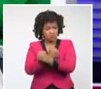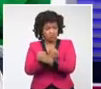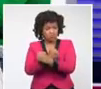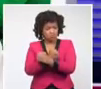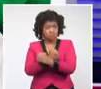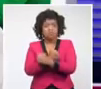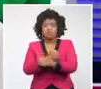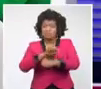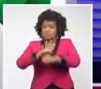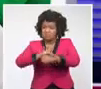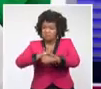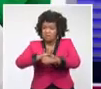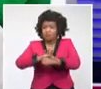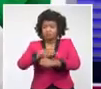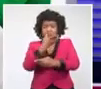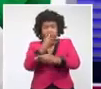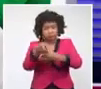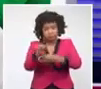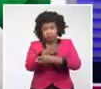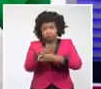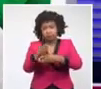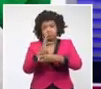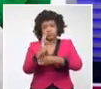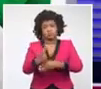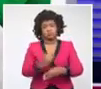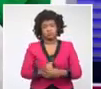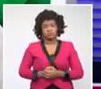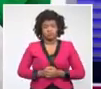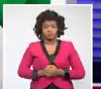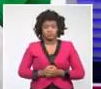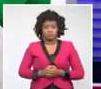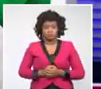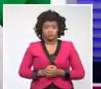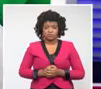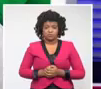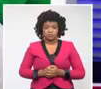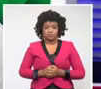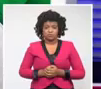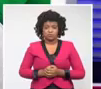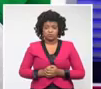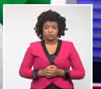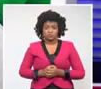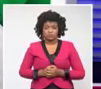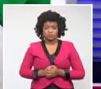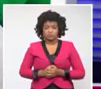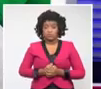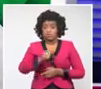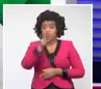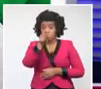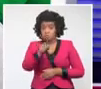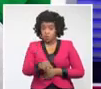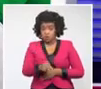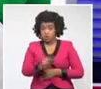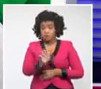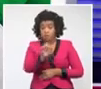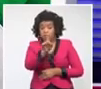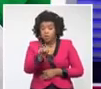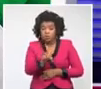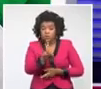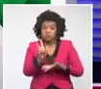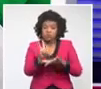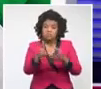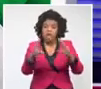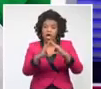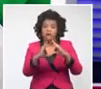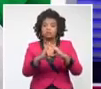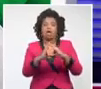de comorbilidades que la hacían vulnerable. Esta paciente se detectó en la pesquisa, se hizo